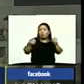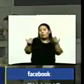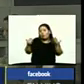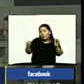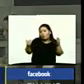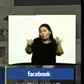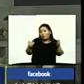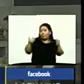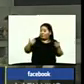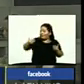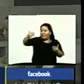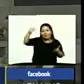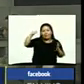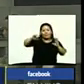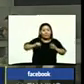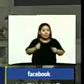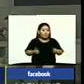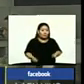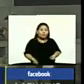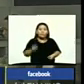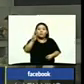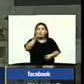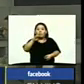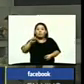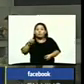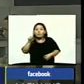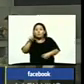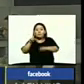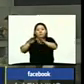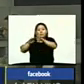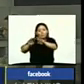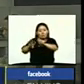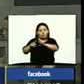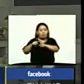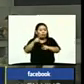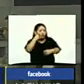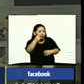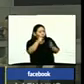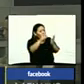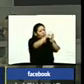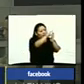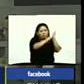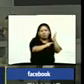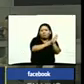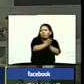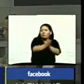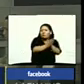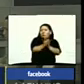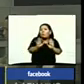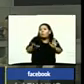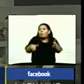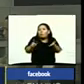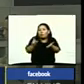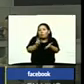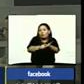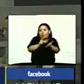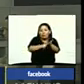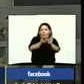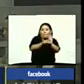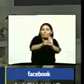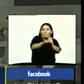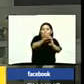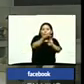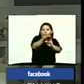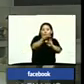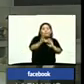de 2019, pues hay un dato interesante y es que la deuda ha aumentado y que